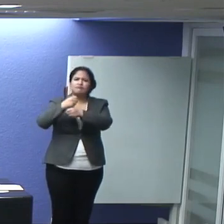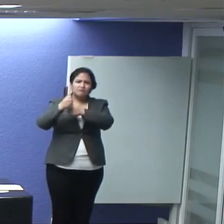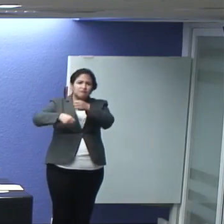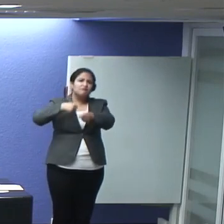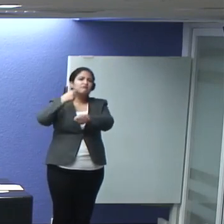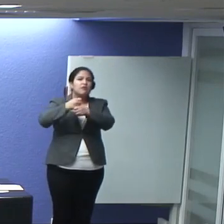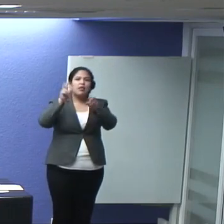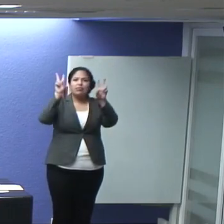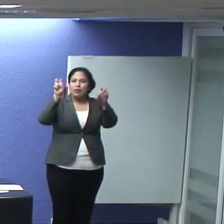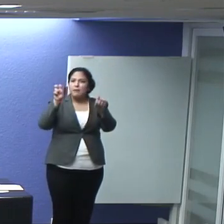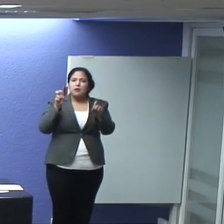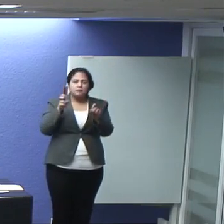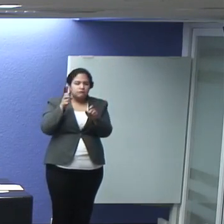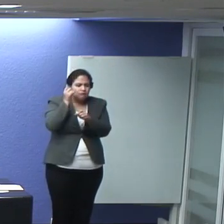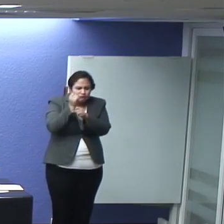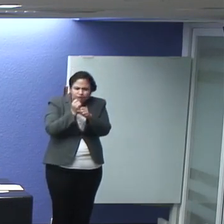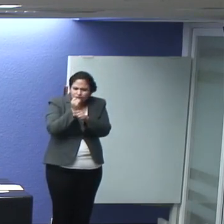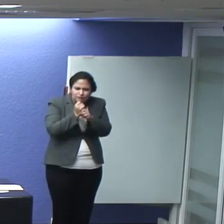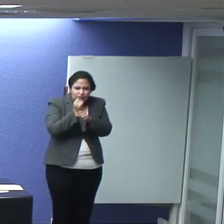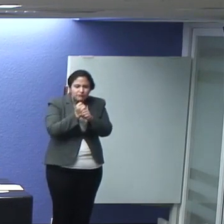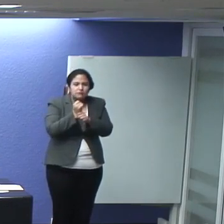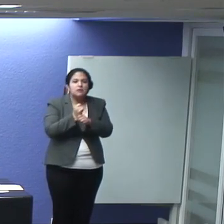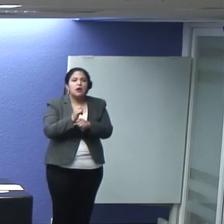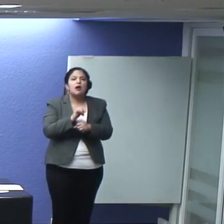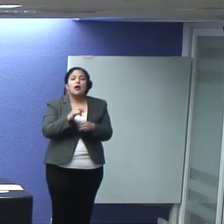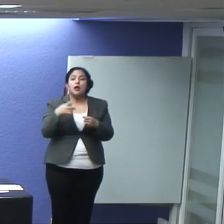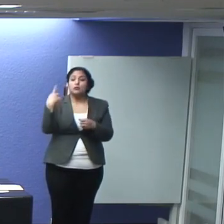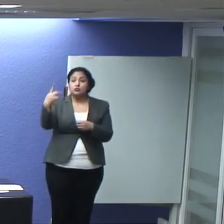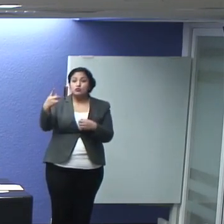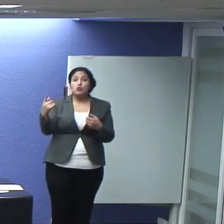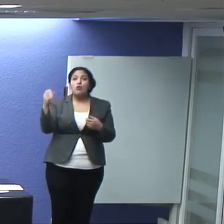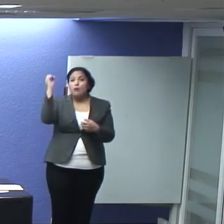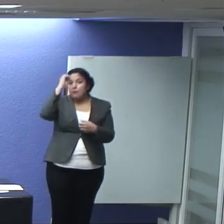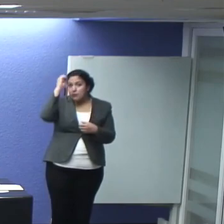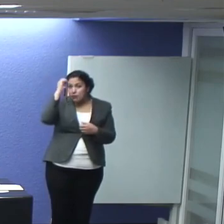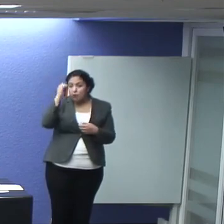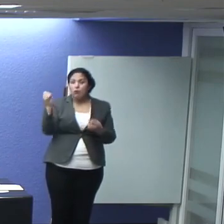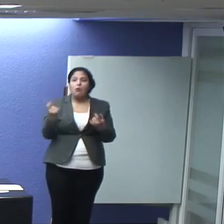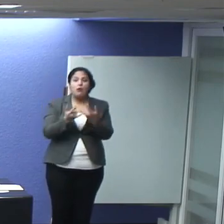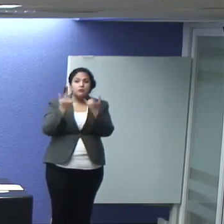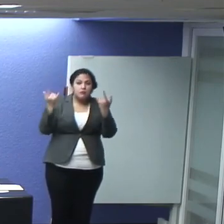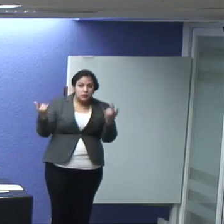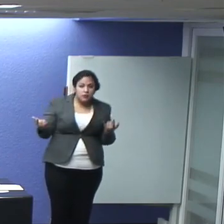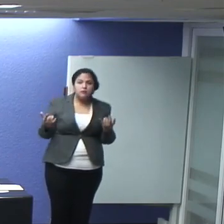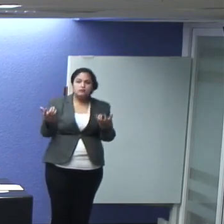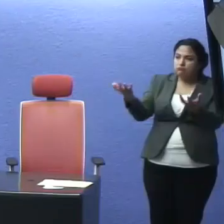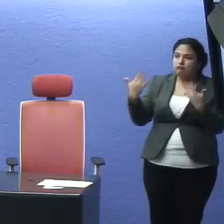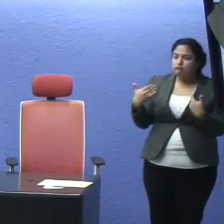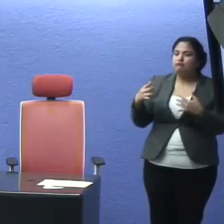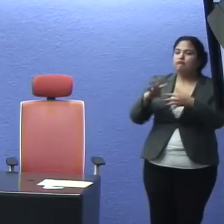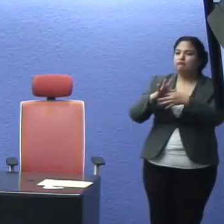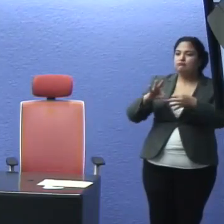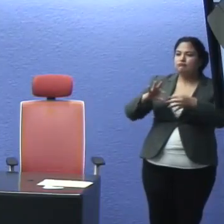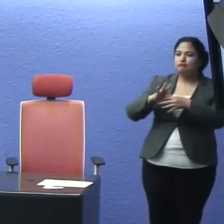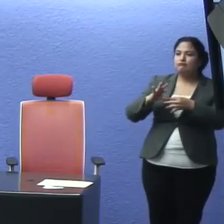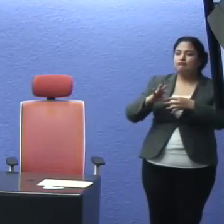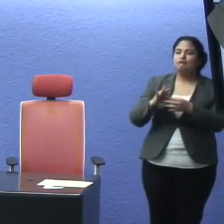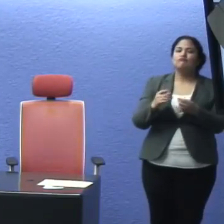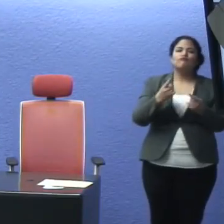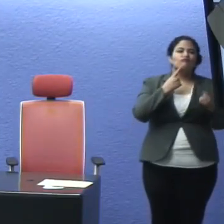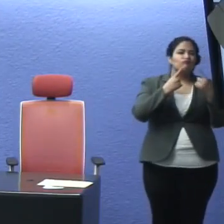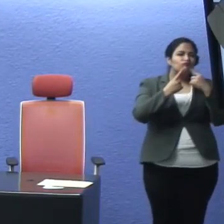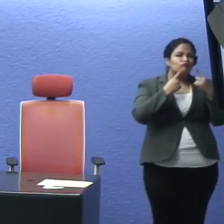temas nos puedan compartir su experiencia, su visión de las cosas, y a partir de este cruce, de